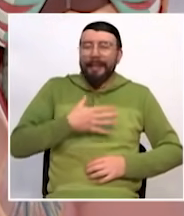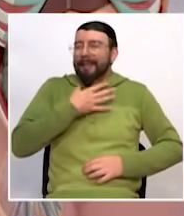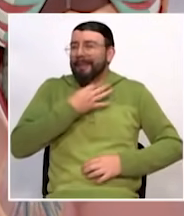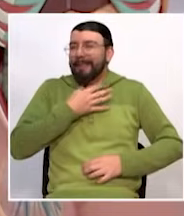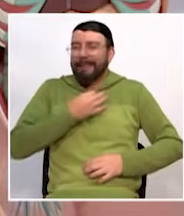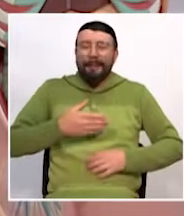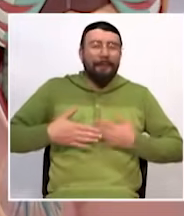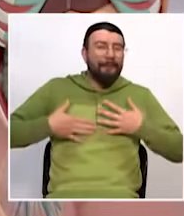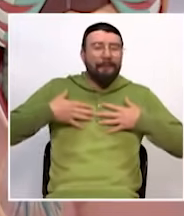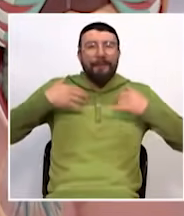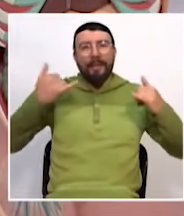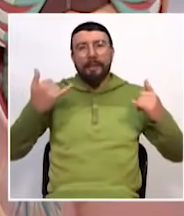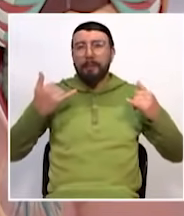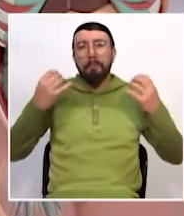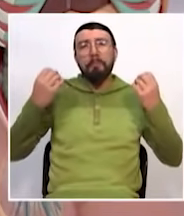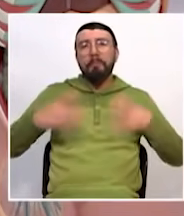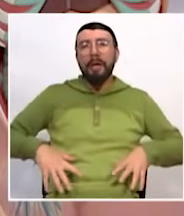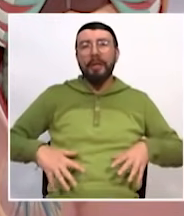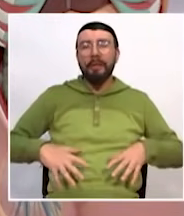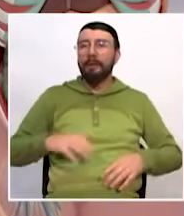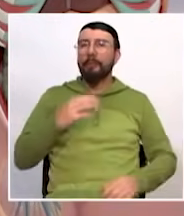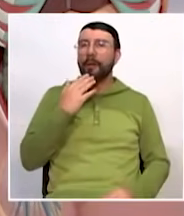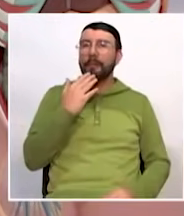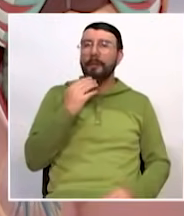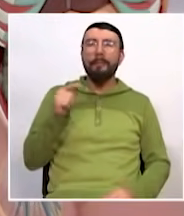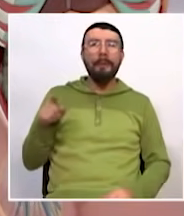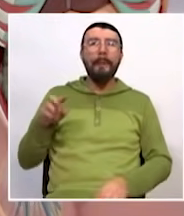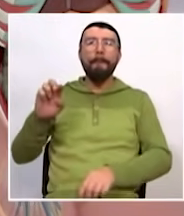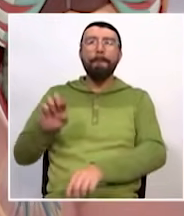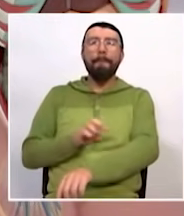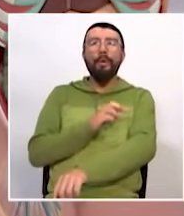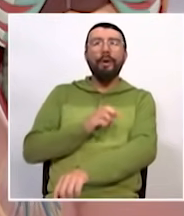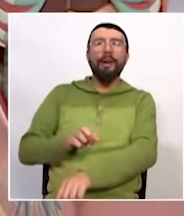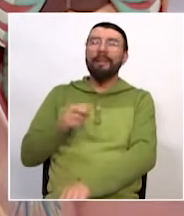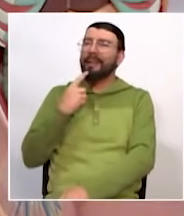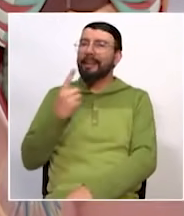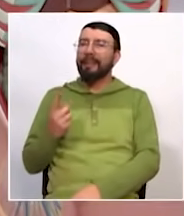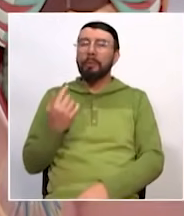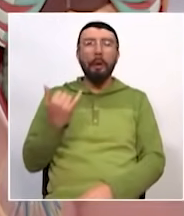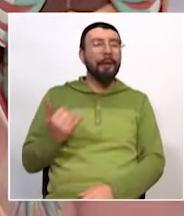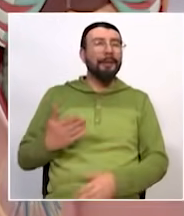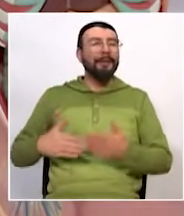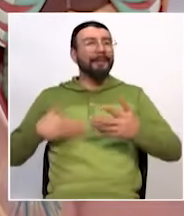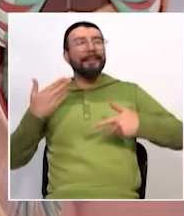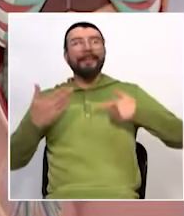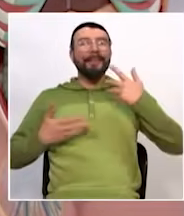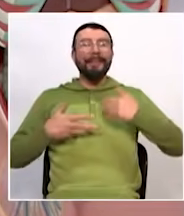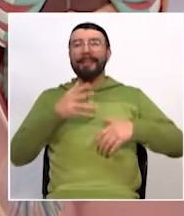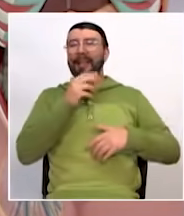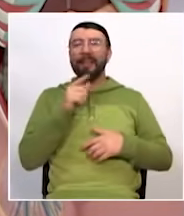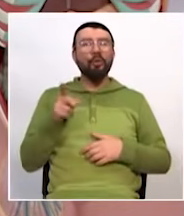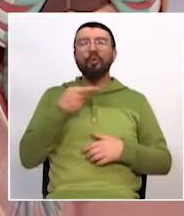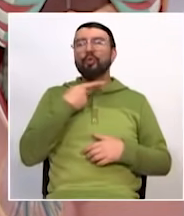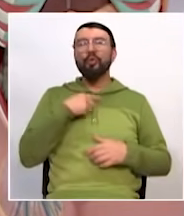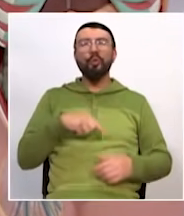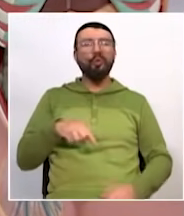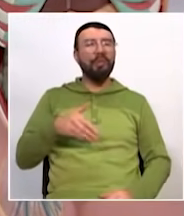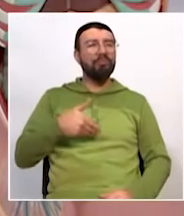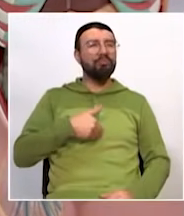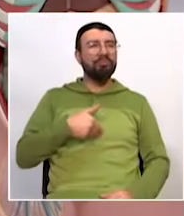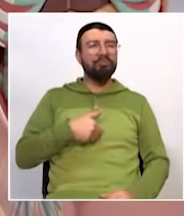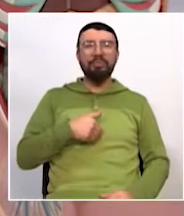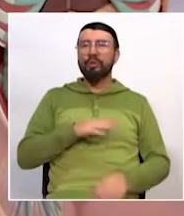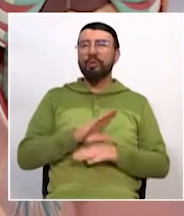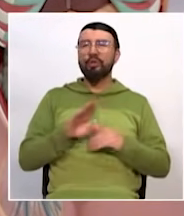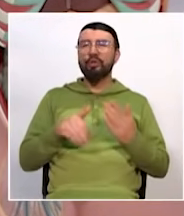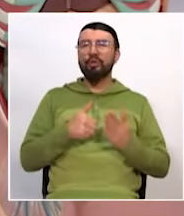persona nada le causa como dice el poeta encanto ni alegría y no le gusta reír y ve todo negativo